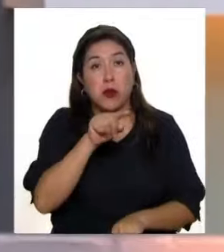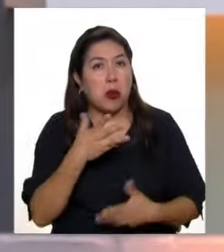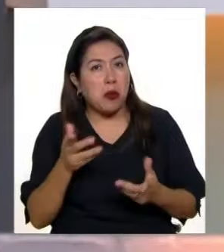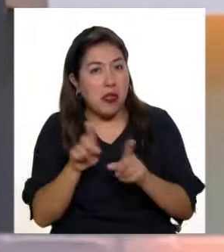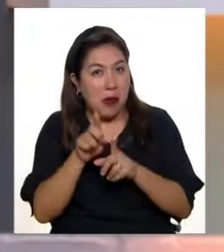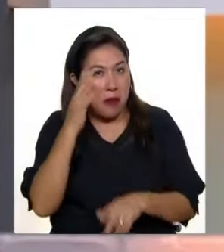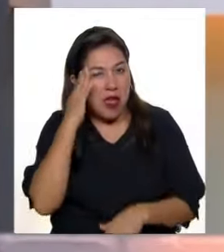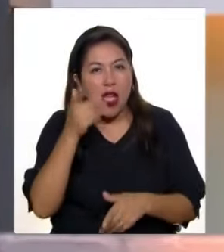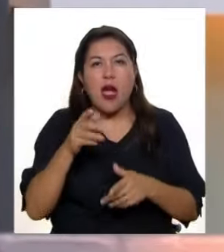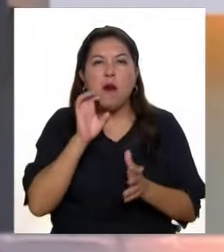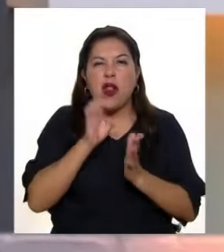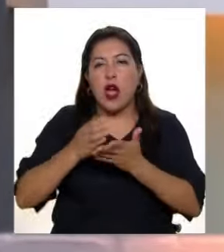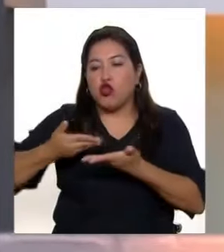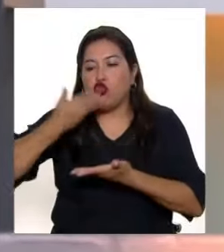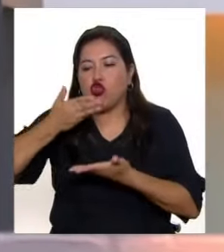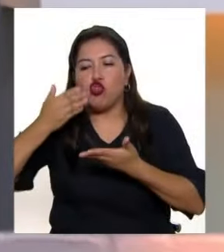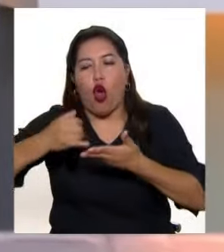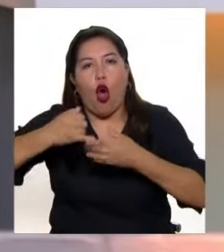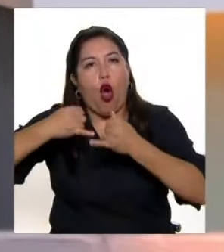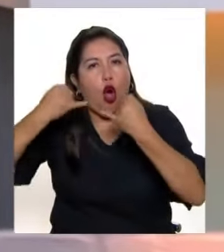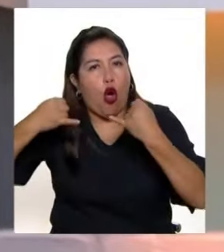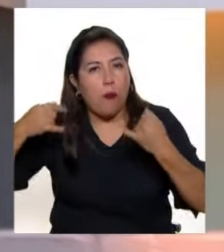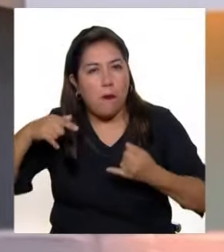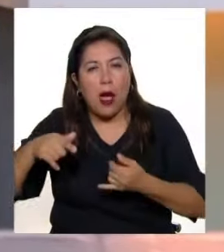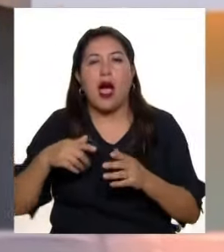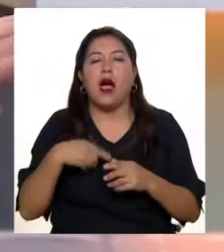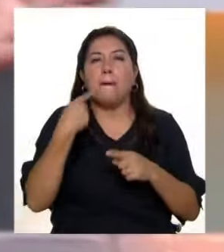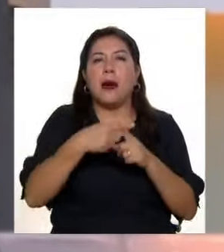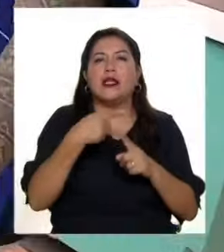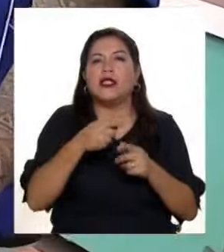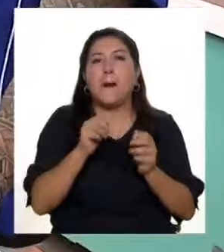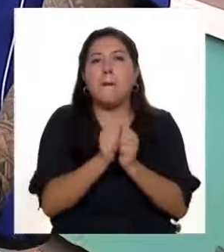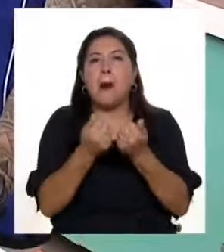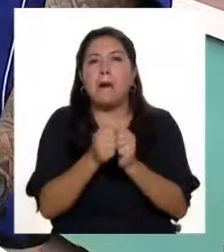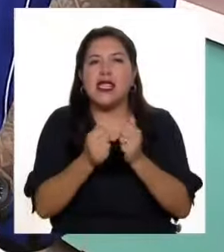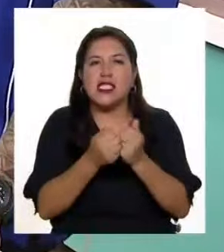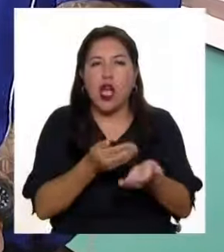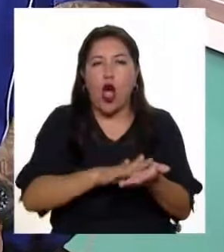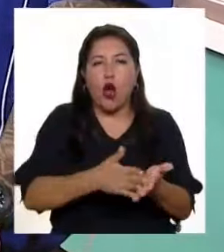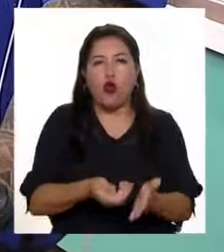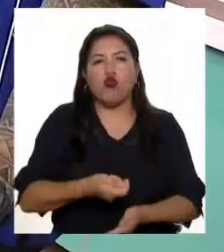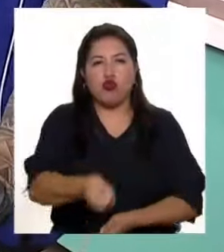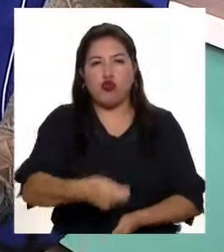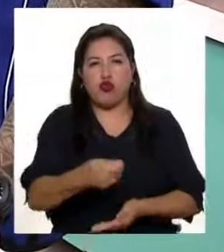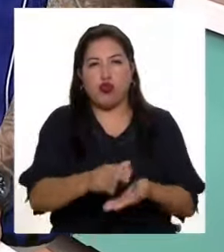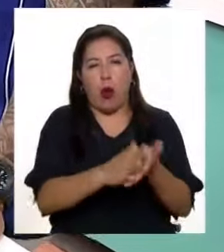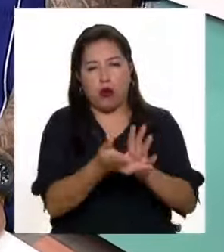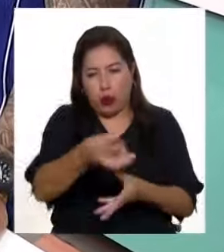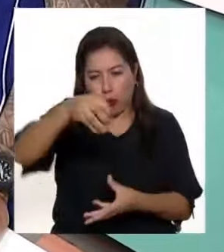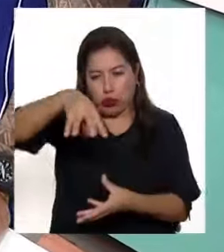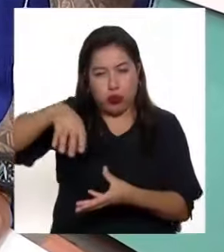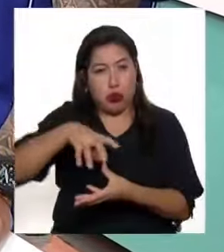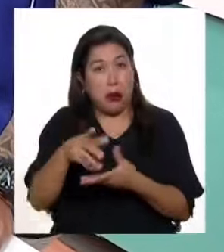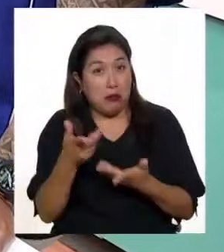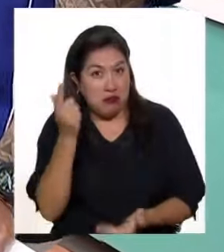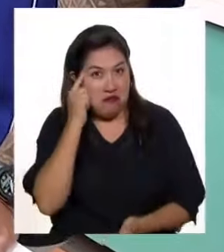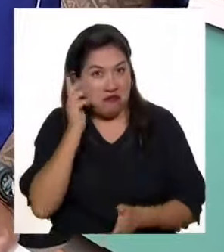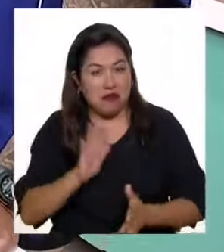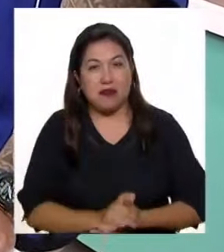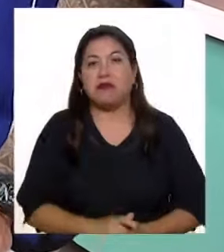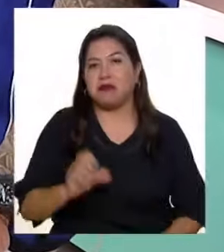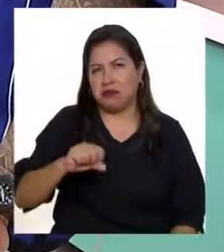pancitos fritos con la sopita, ¿no? No, por supuesto, claro que sí. Yo siempre pensando en ustedes. Pero, yo sé cómo le gusta y anote. Pero esa sopa